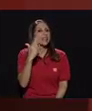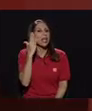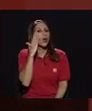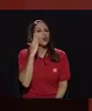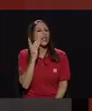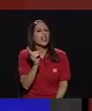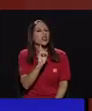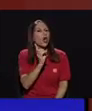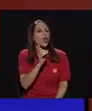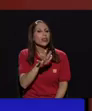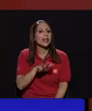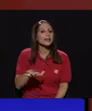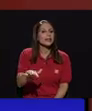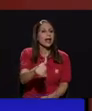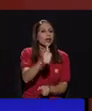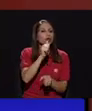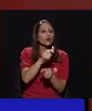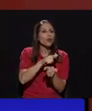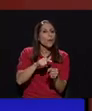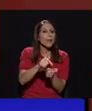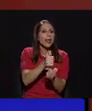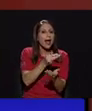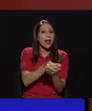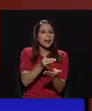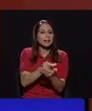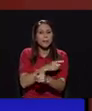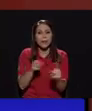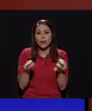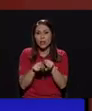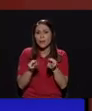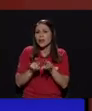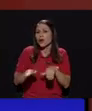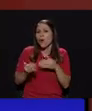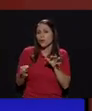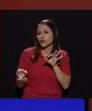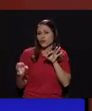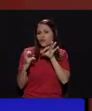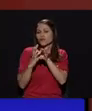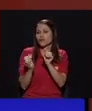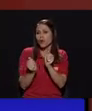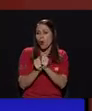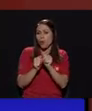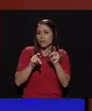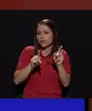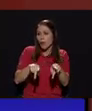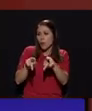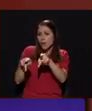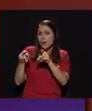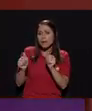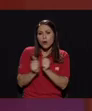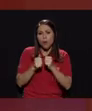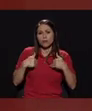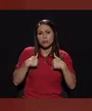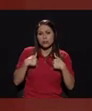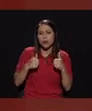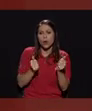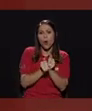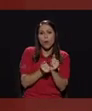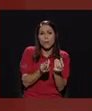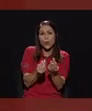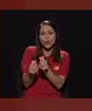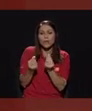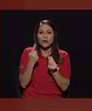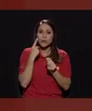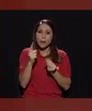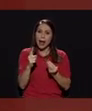que conocer dónde están nuestros humedales, pero también cómo se relacionan con poblaciones, con sectores productivos para promover un